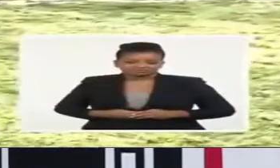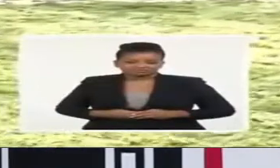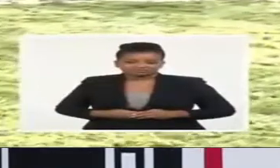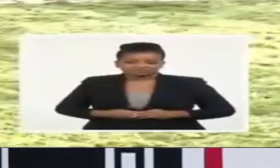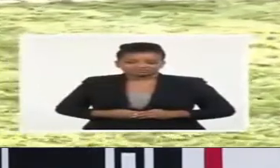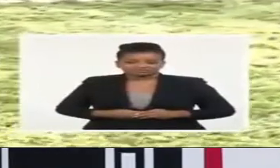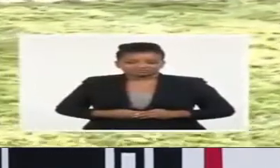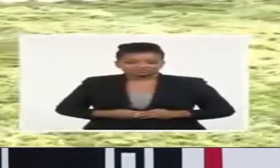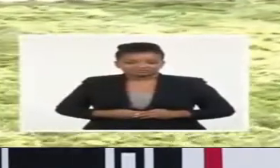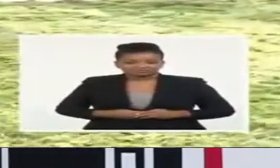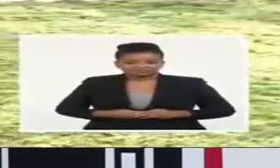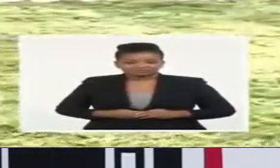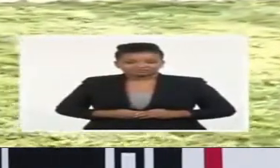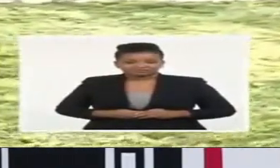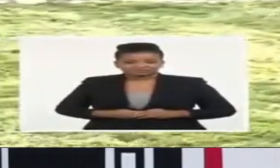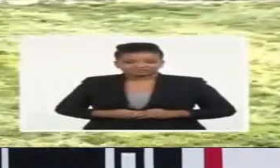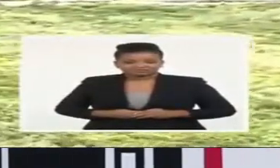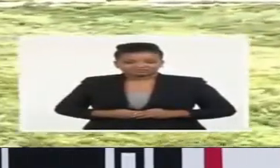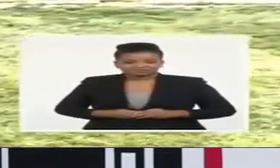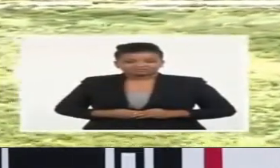que hay que darlas por muerto.